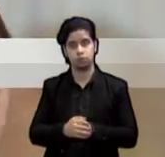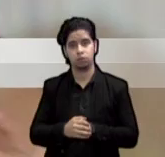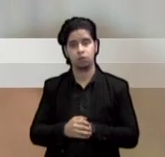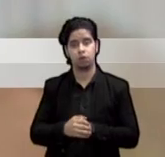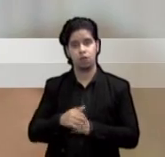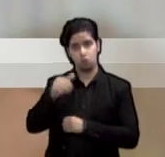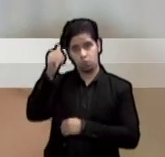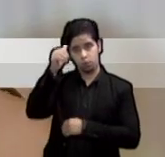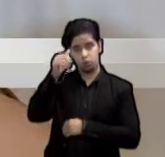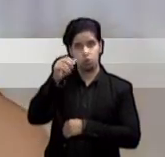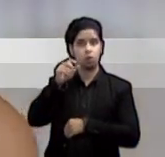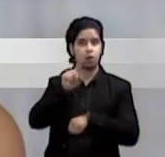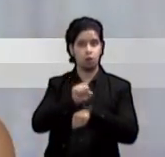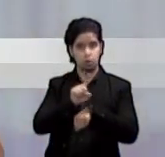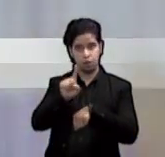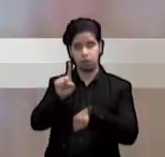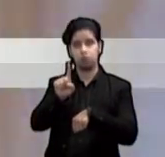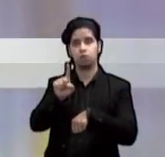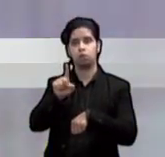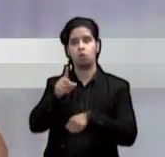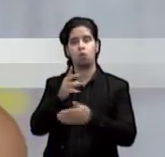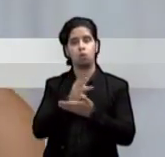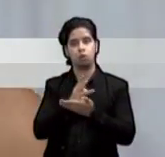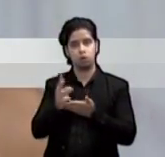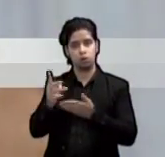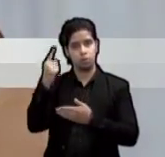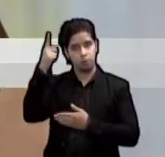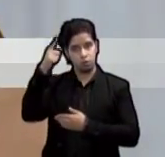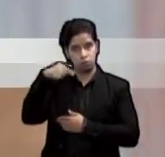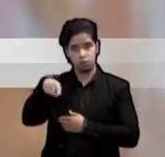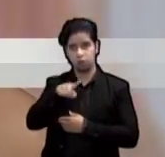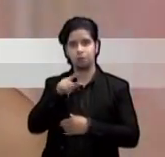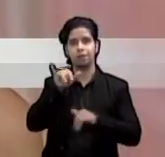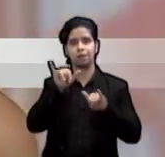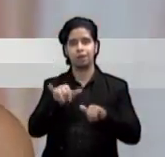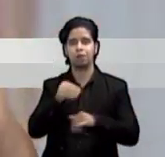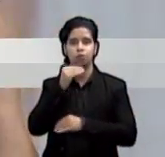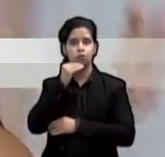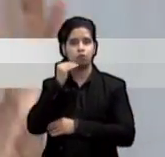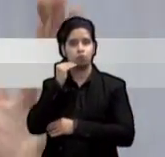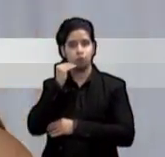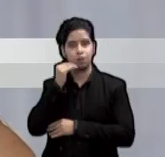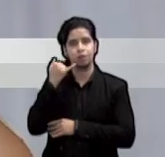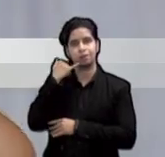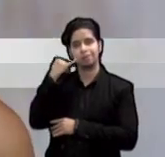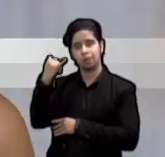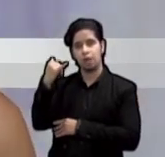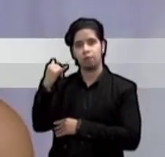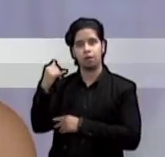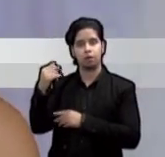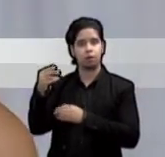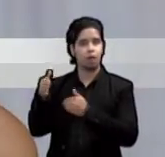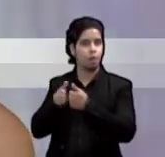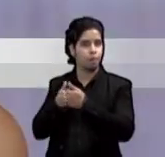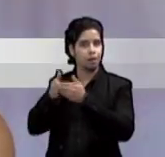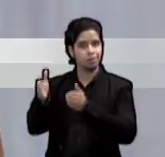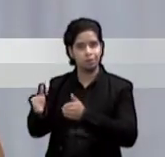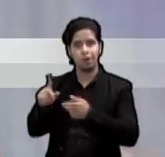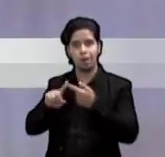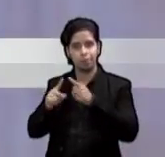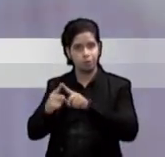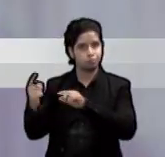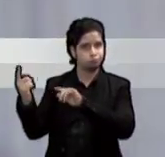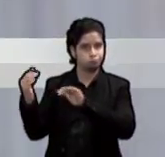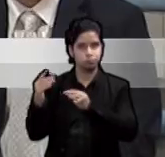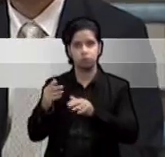1 de la tarde, Vivienda en Acción. O sea que es un fin de semana para que usted se quede en casita, llame al vecino, al amigo y a todo el mundo, porque yo sé